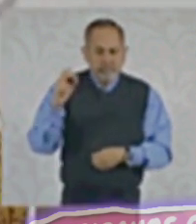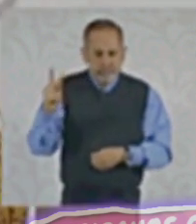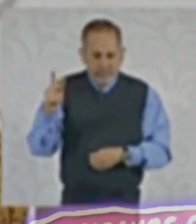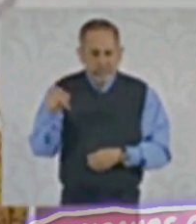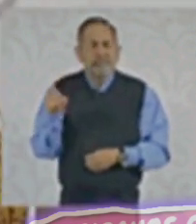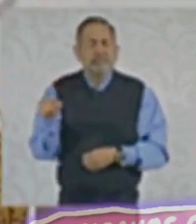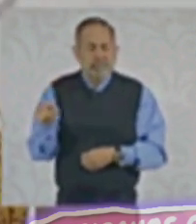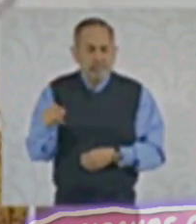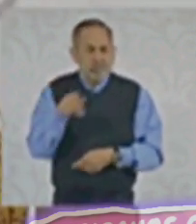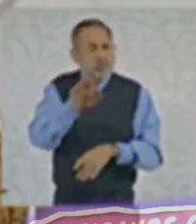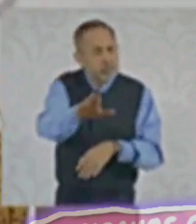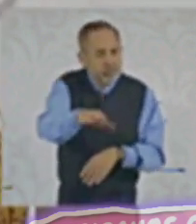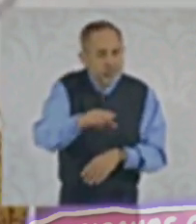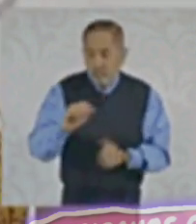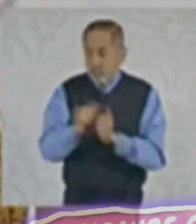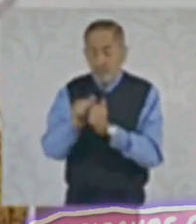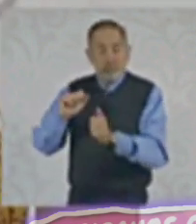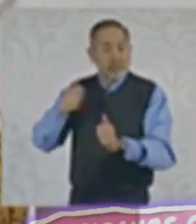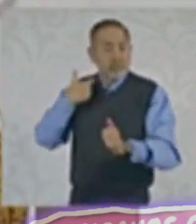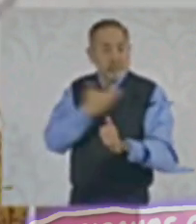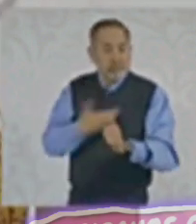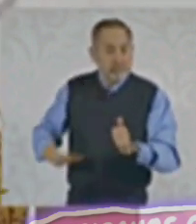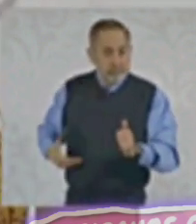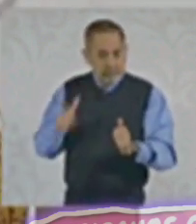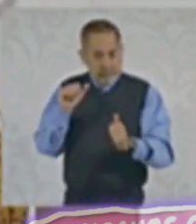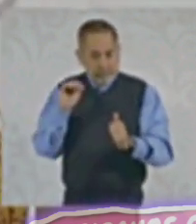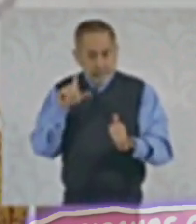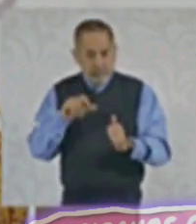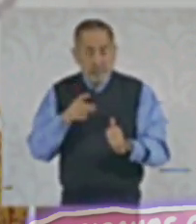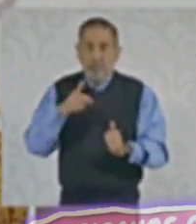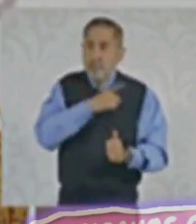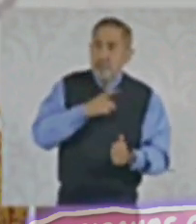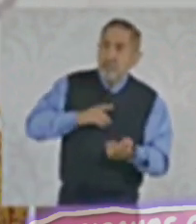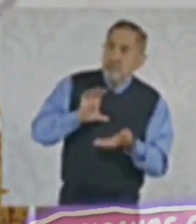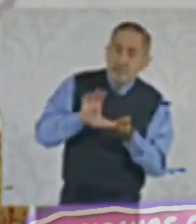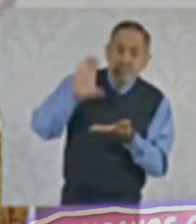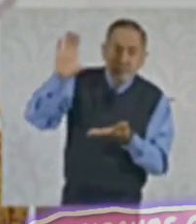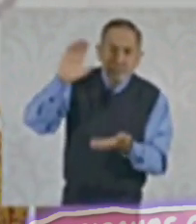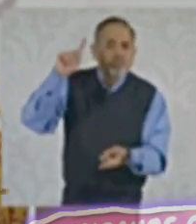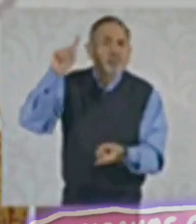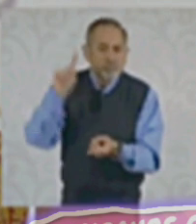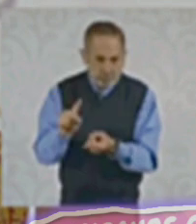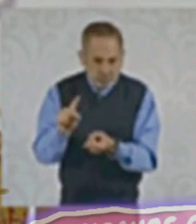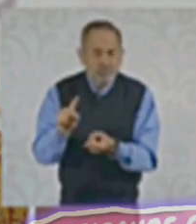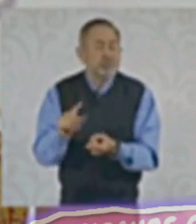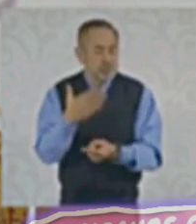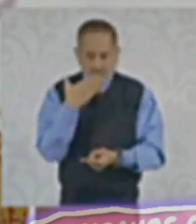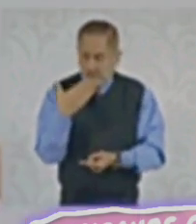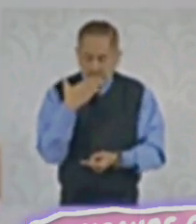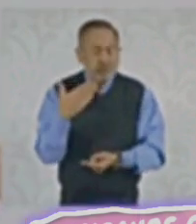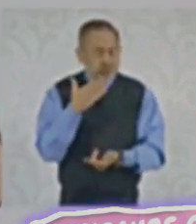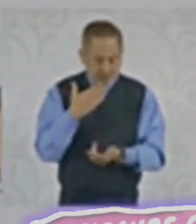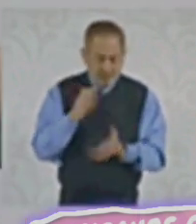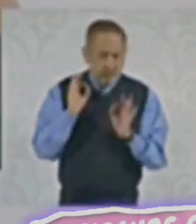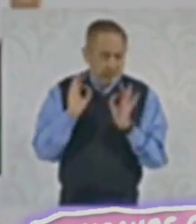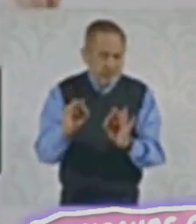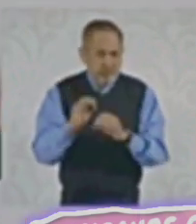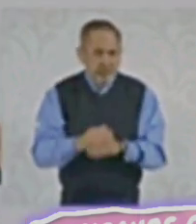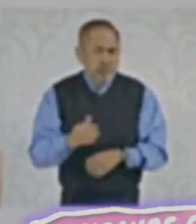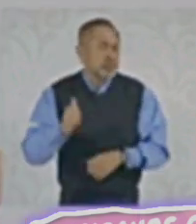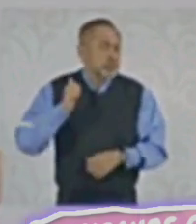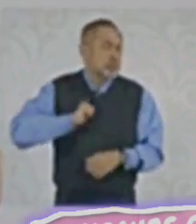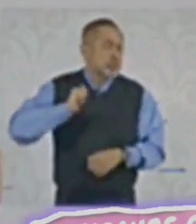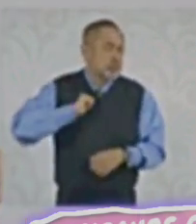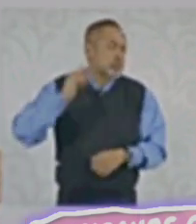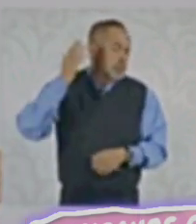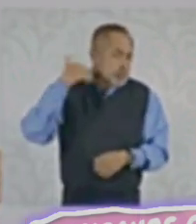Disminuyó la deuda con el presidente Andrés Manuel López Obrador, que es muy importante. Tradicionalmente, ¿cómo funcionaba Pemex